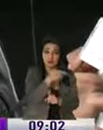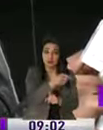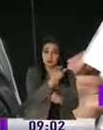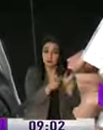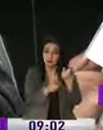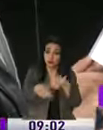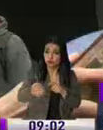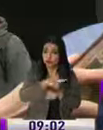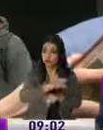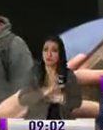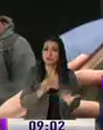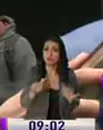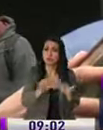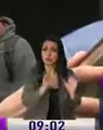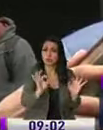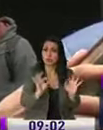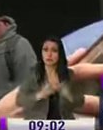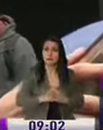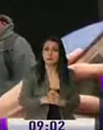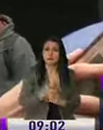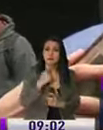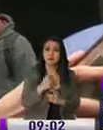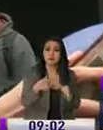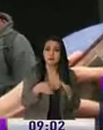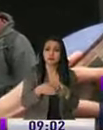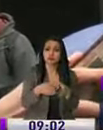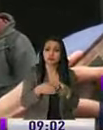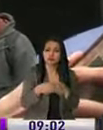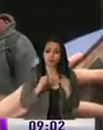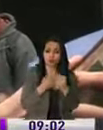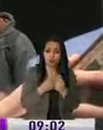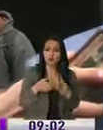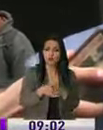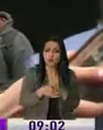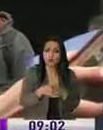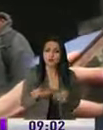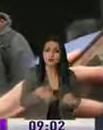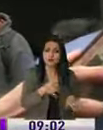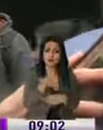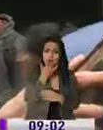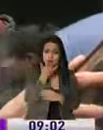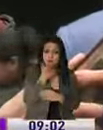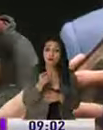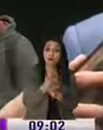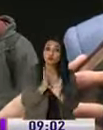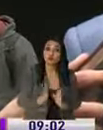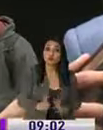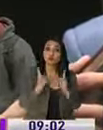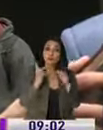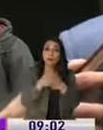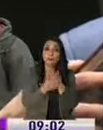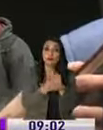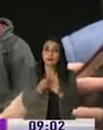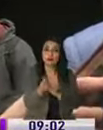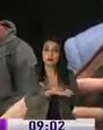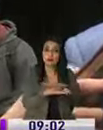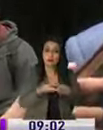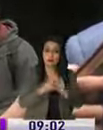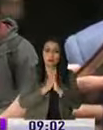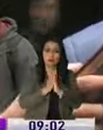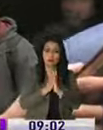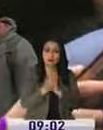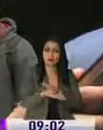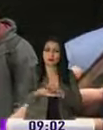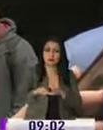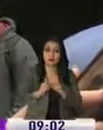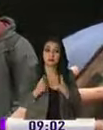conductas de todos los procesados. Se habla de una asociación ilícita con modalidad de concusión. Sin embargo, de eso no se ha probado